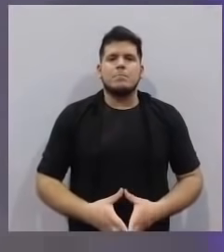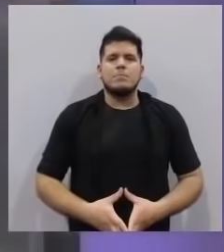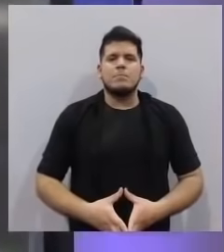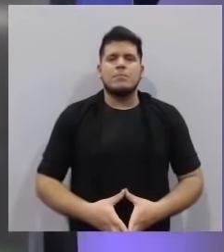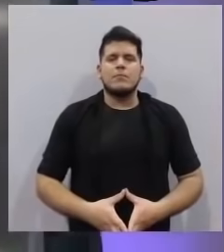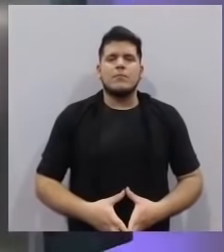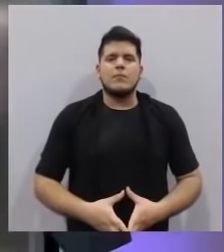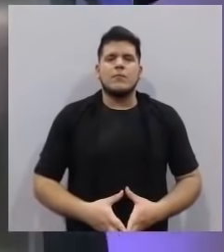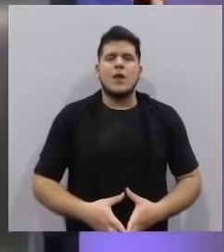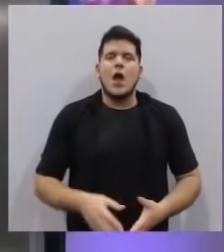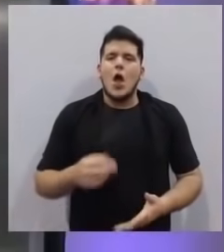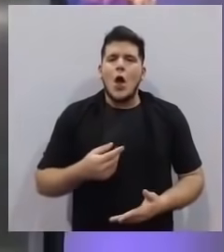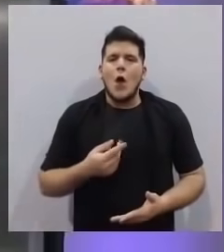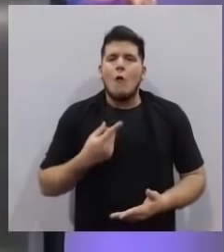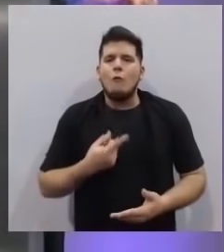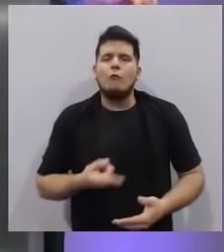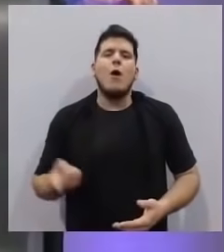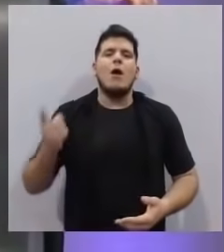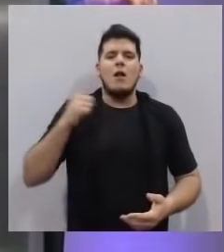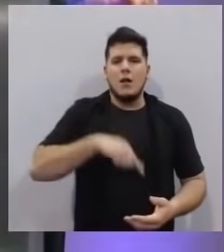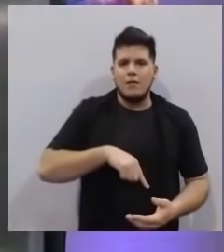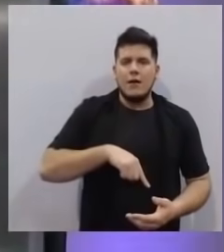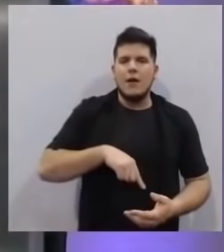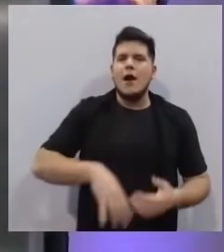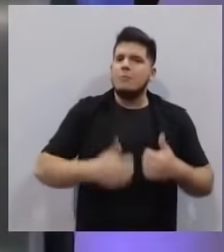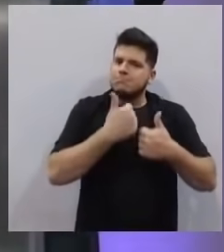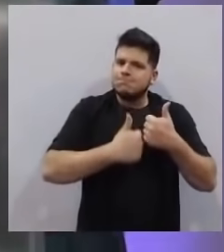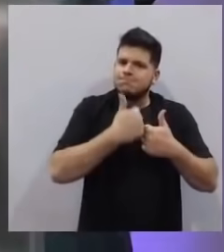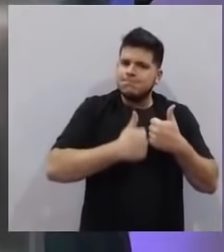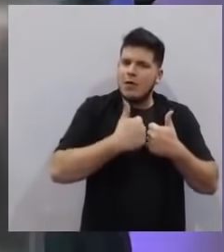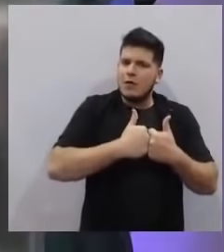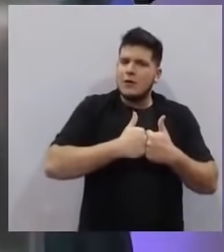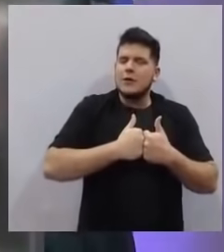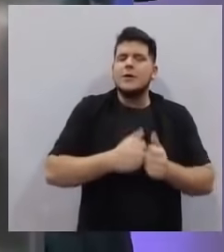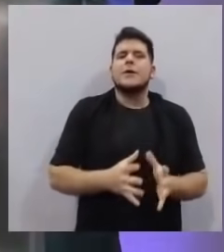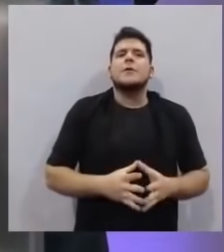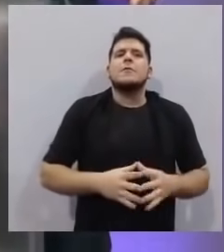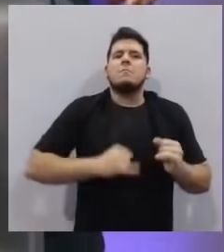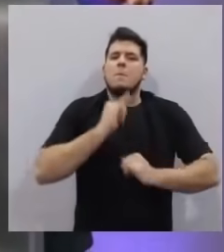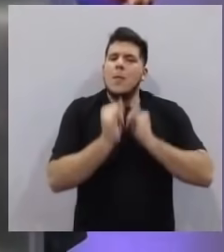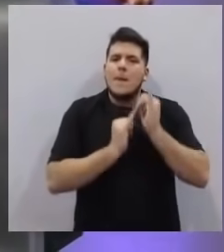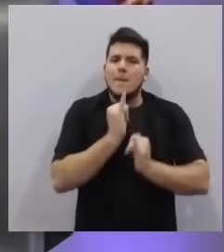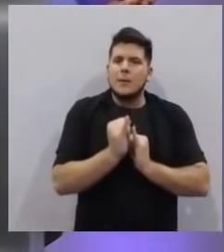en un momento tomo una decisión y se fue de la casa